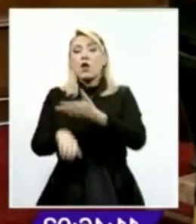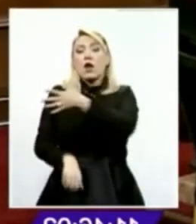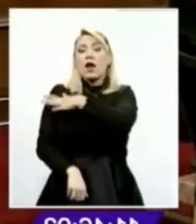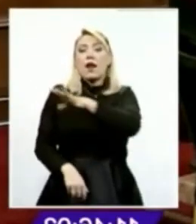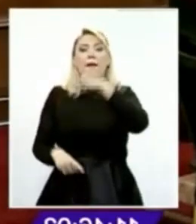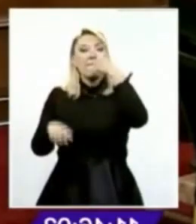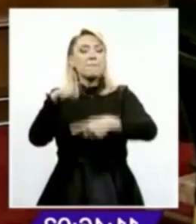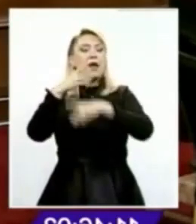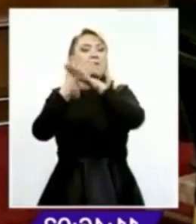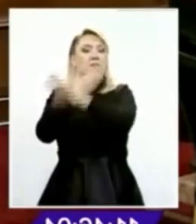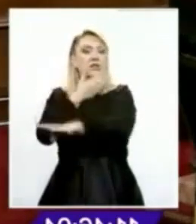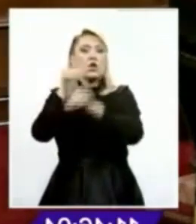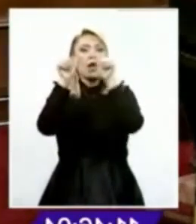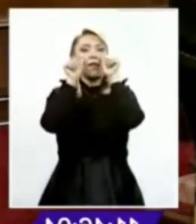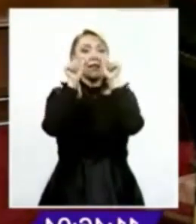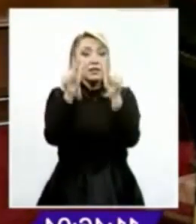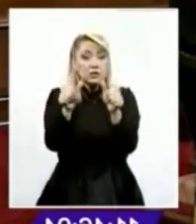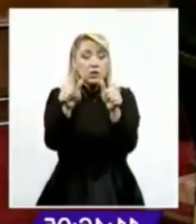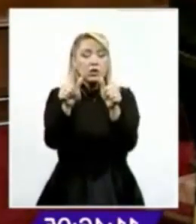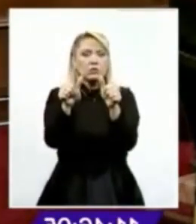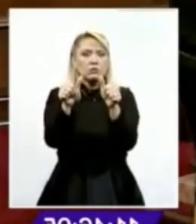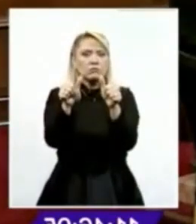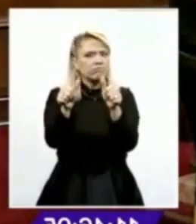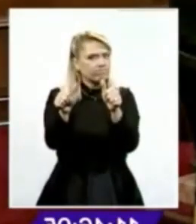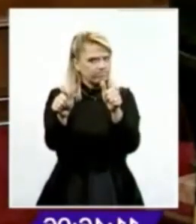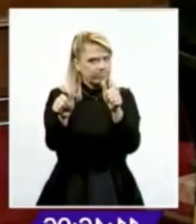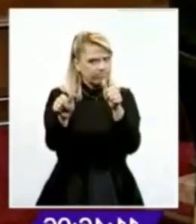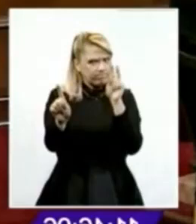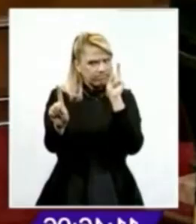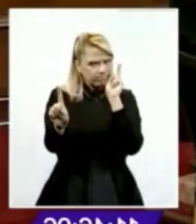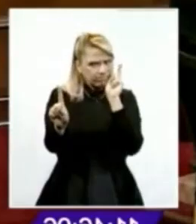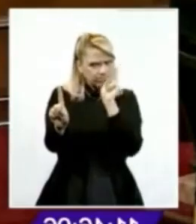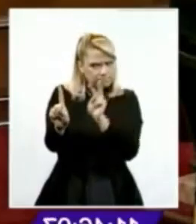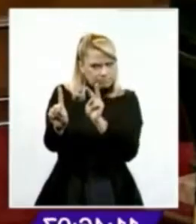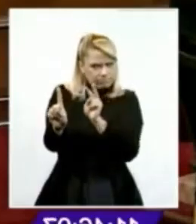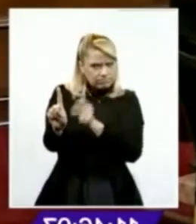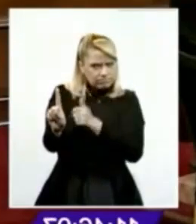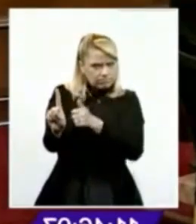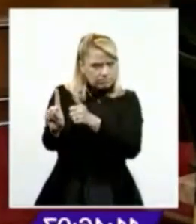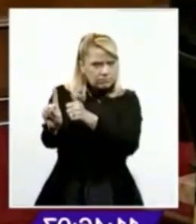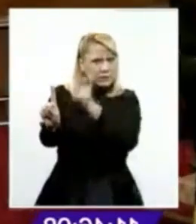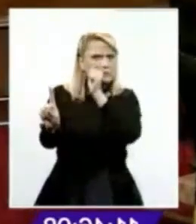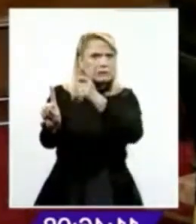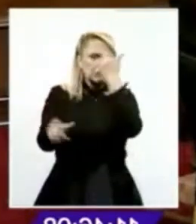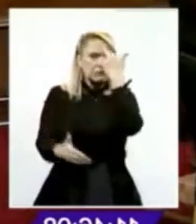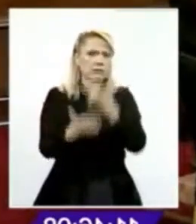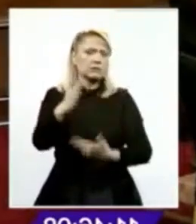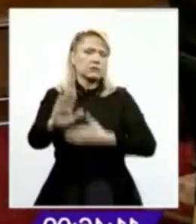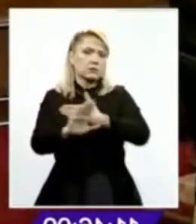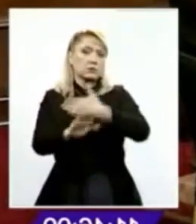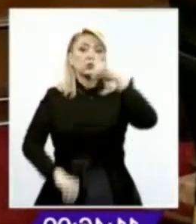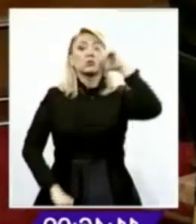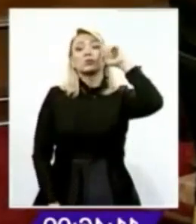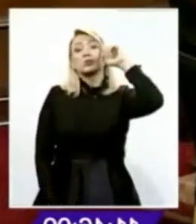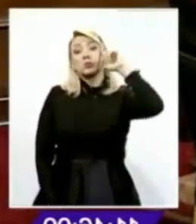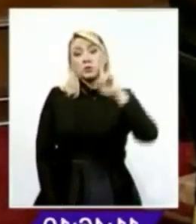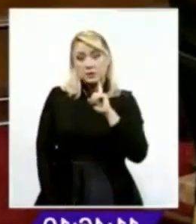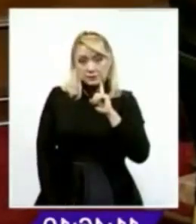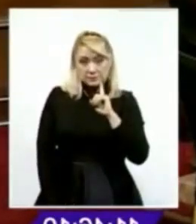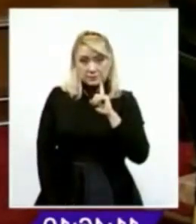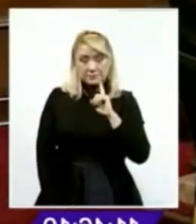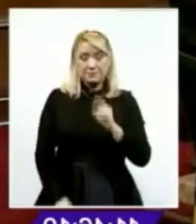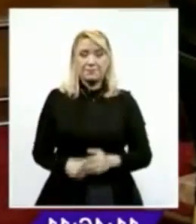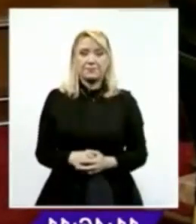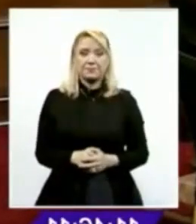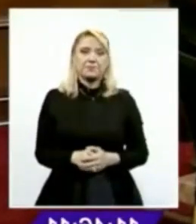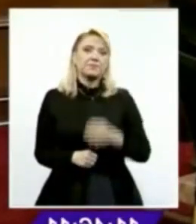Prevención, Atención y Seguimiento a Casos de Violencia de Género. A través